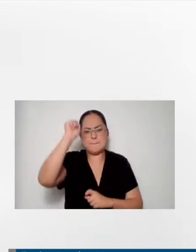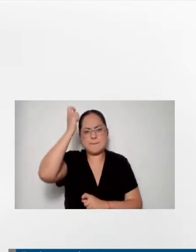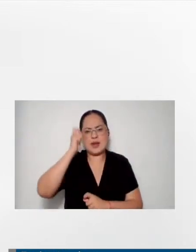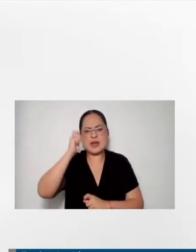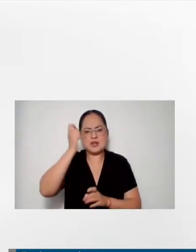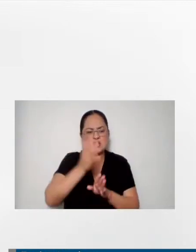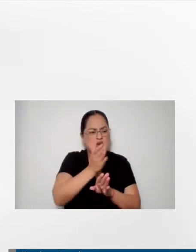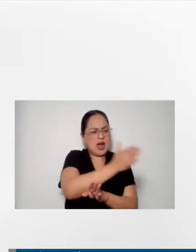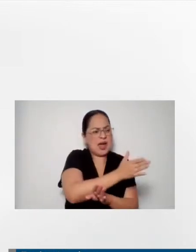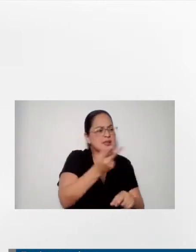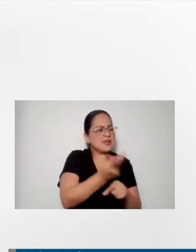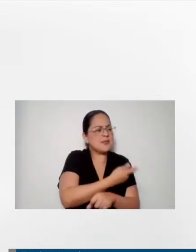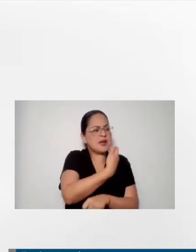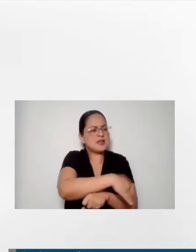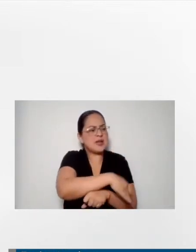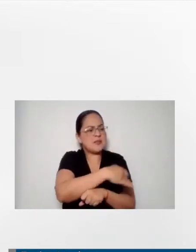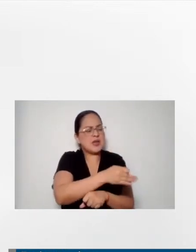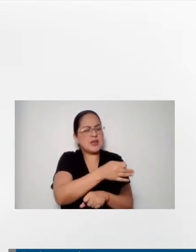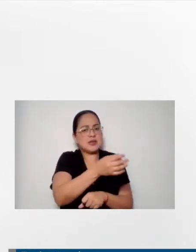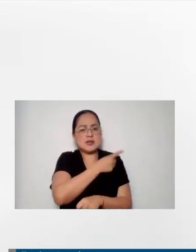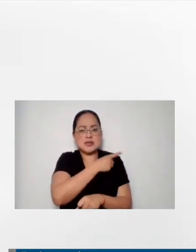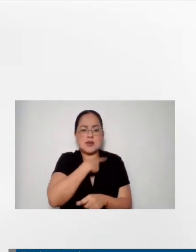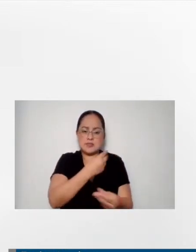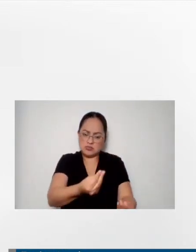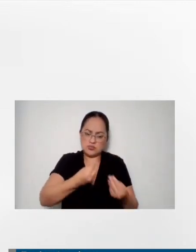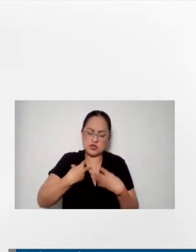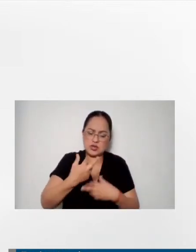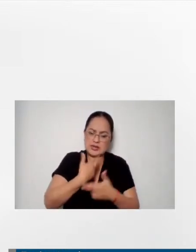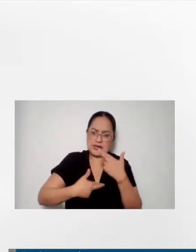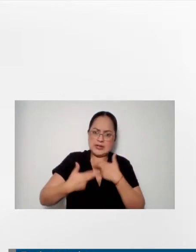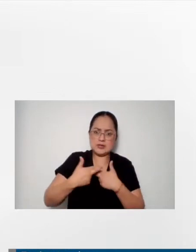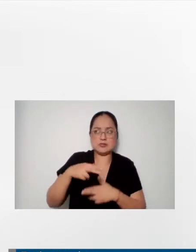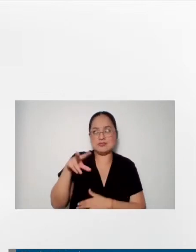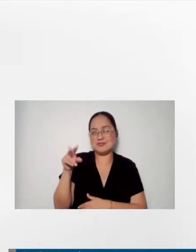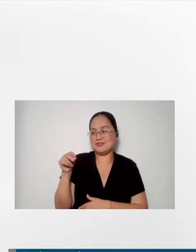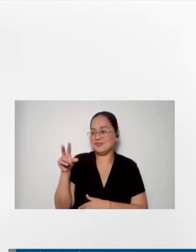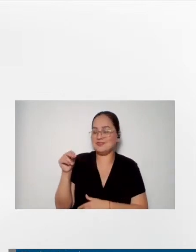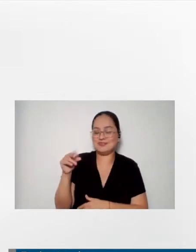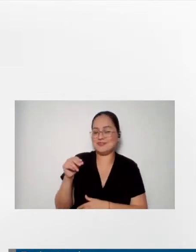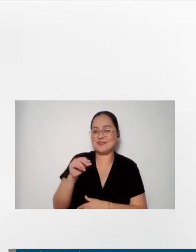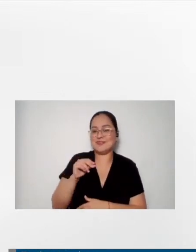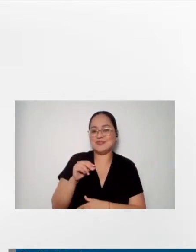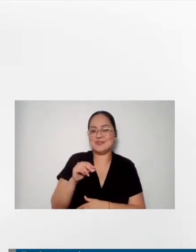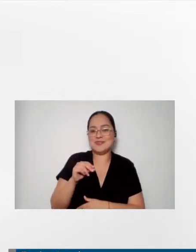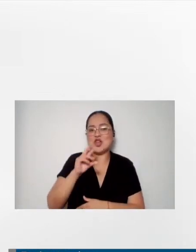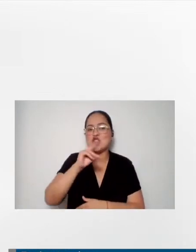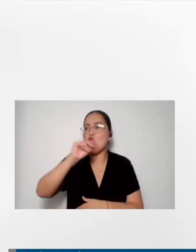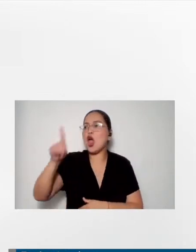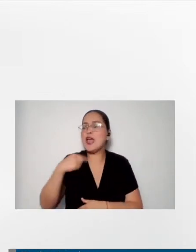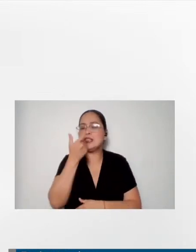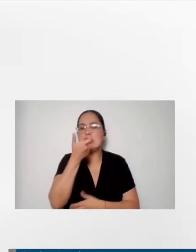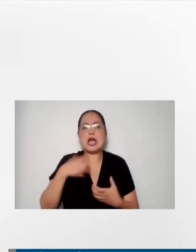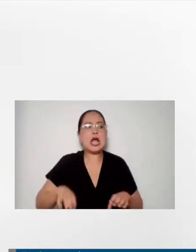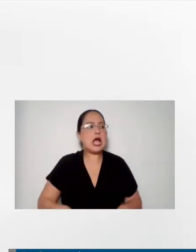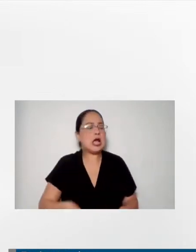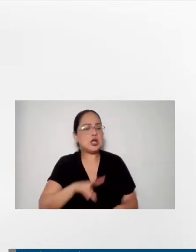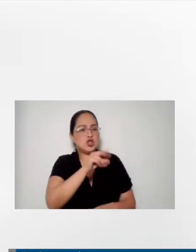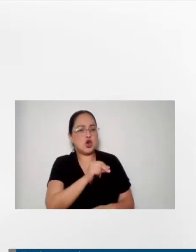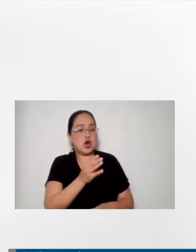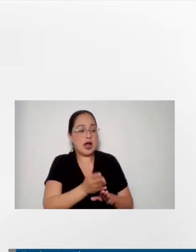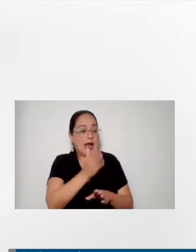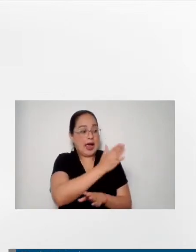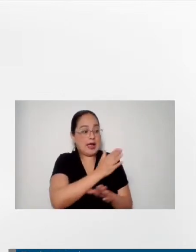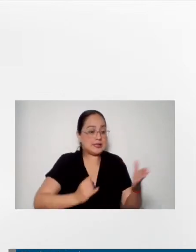la provisional se tiene que regresar y la Corte dice, no, pues no, o sea, no es un enriquecimiento ilícito porque fue con base en una